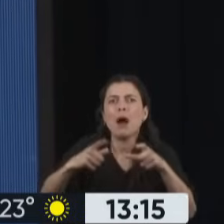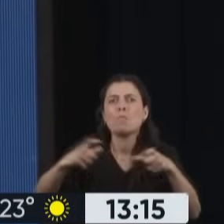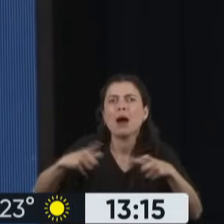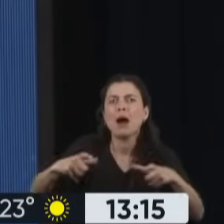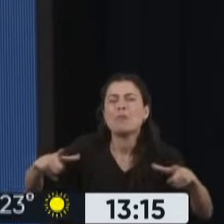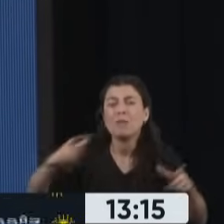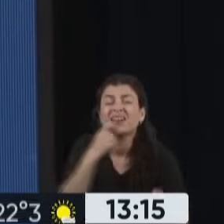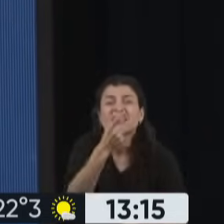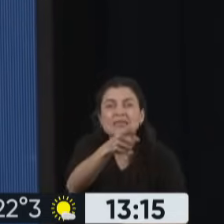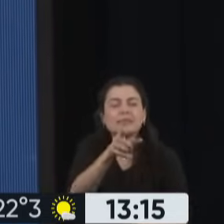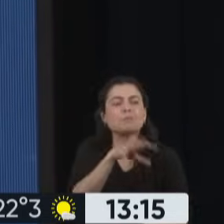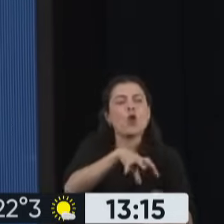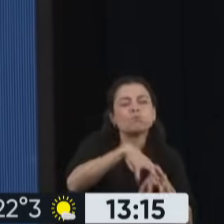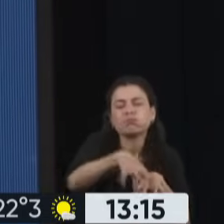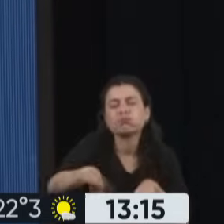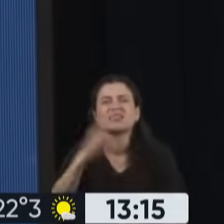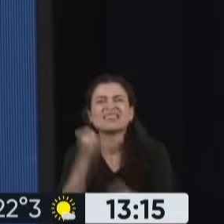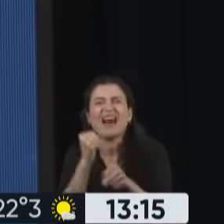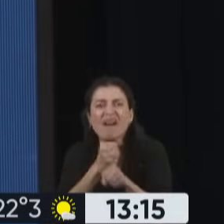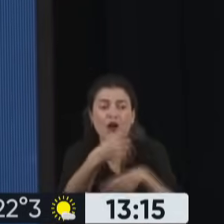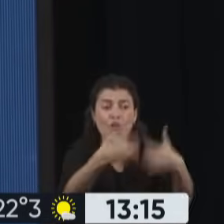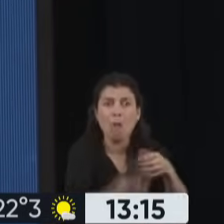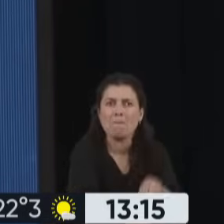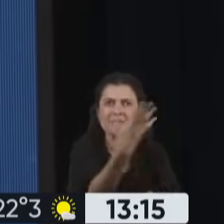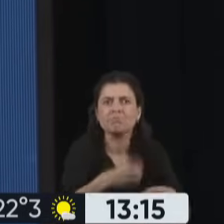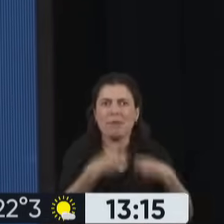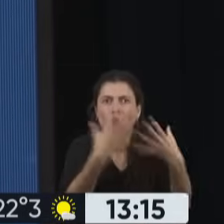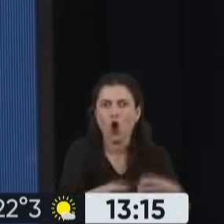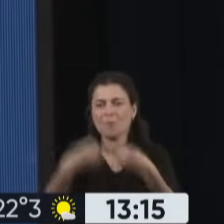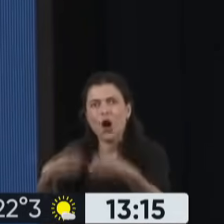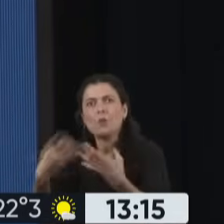trabajo que suben, la producción sube más que proporcionalmente.